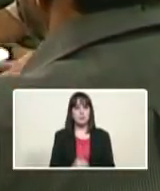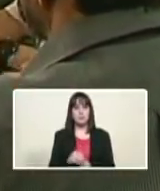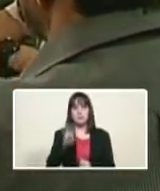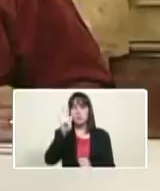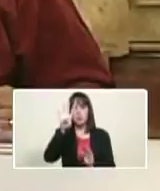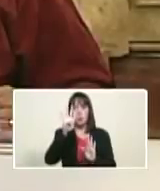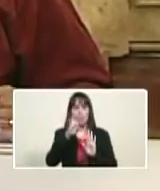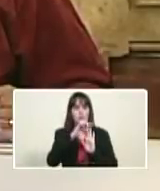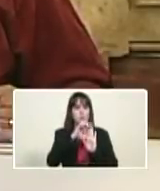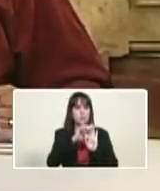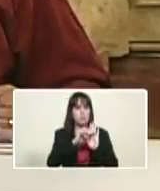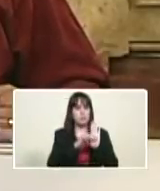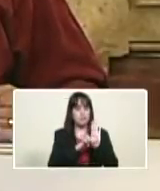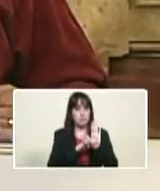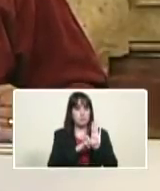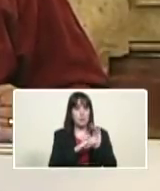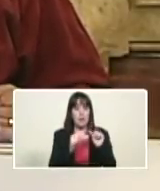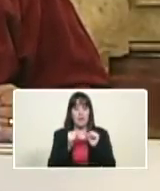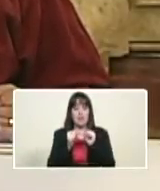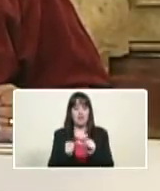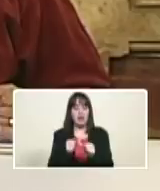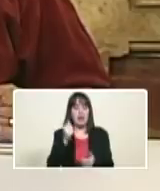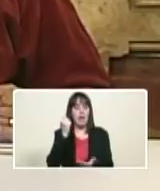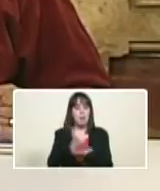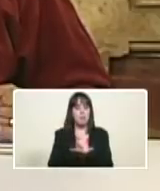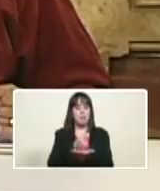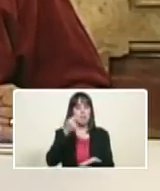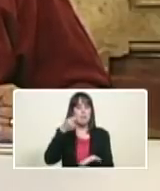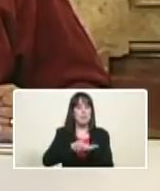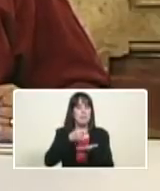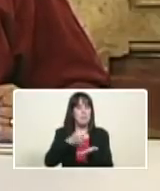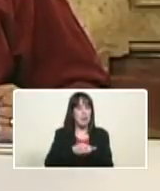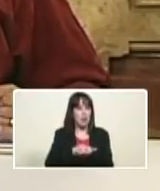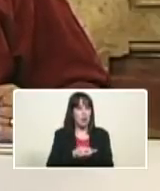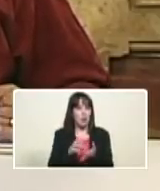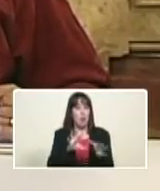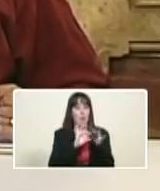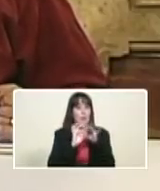línea, la estabilidad de los precios,